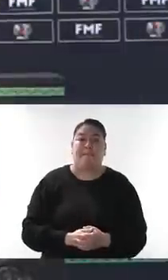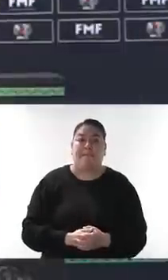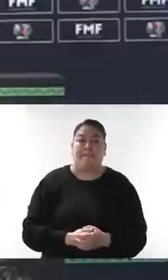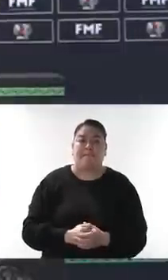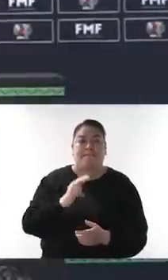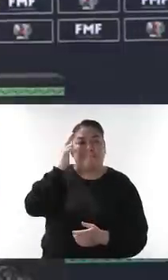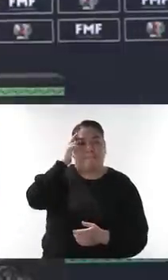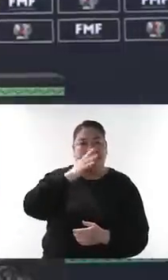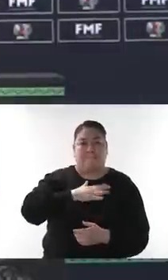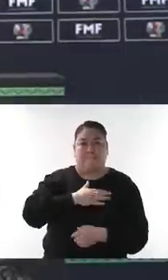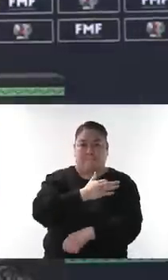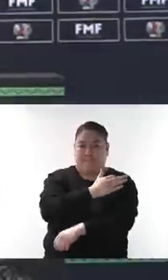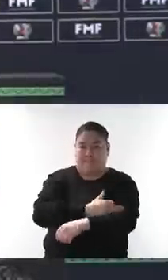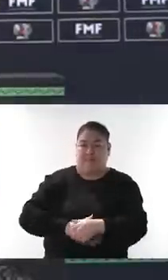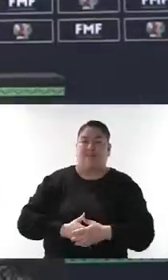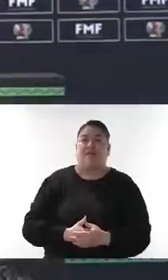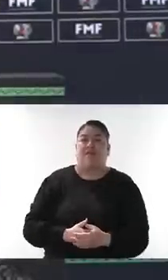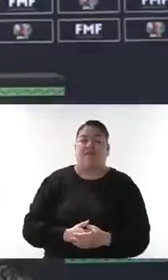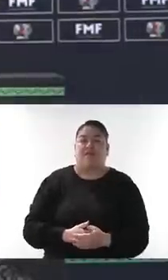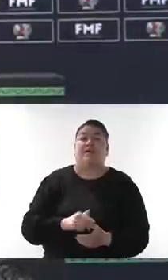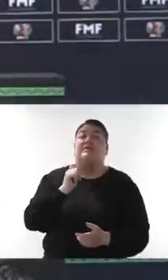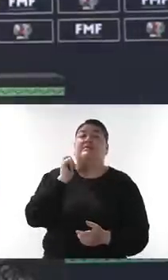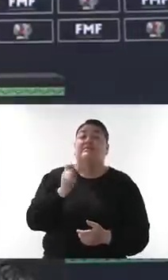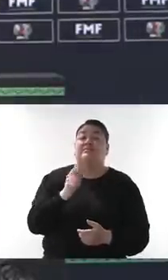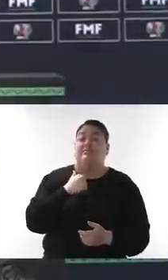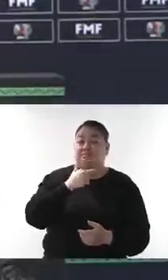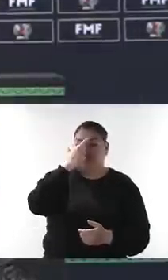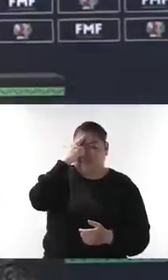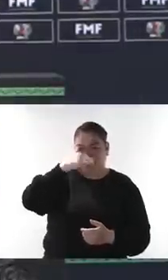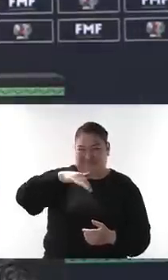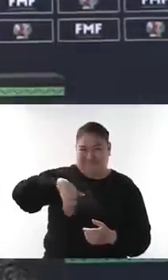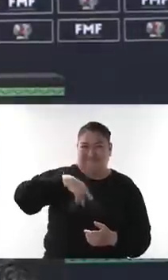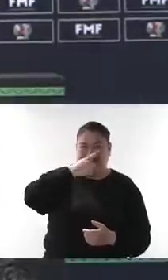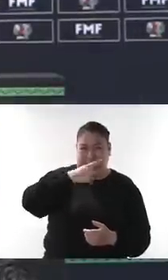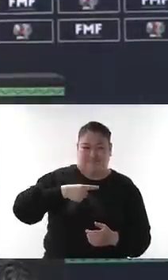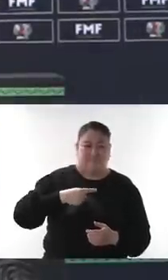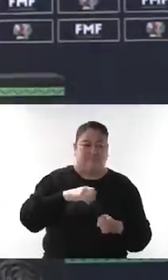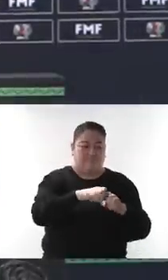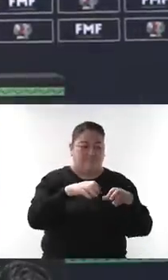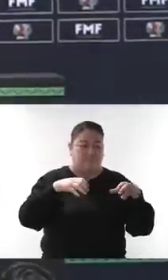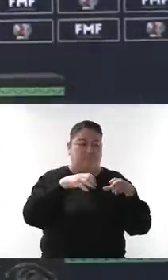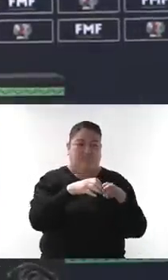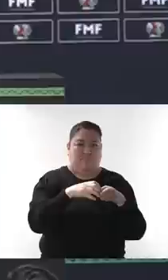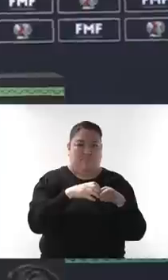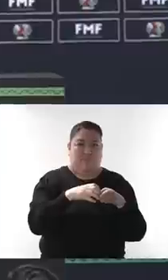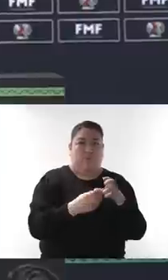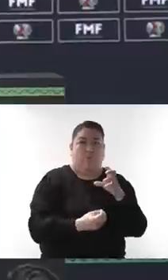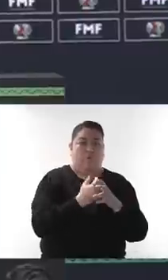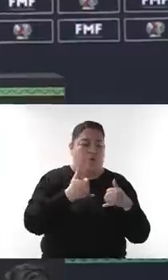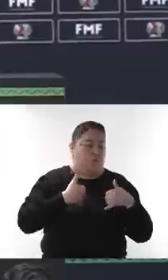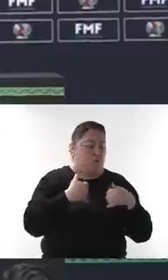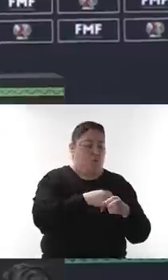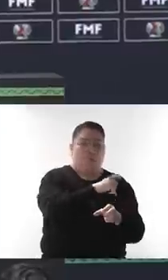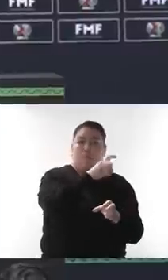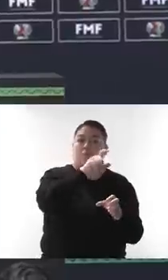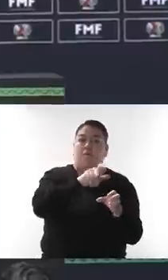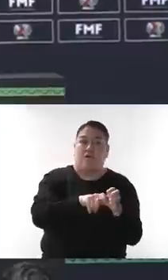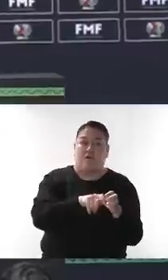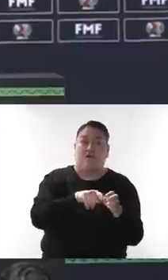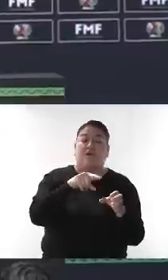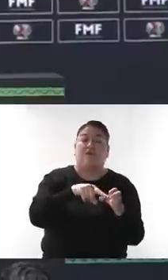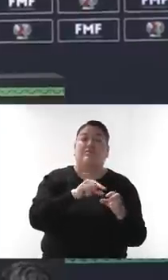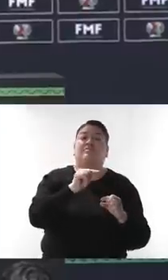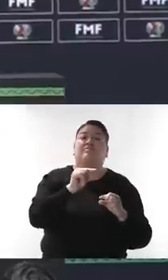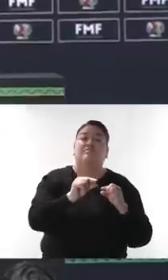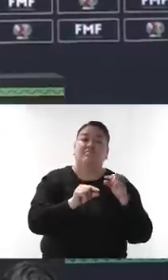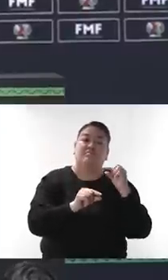Buenas tardes, Higinio. En cuanto a los cambios generacionales, yo te diría que son procesos naturales, más que